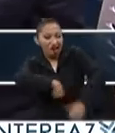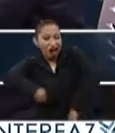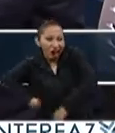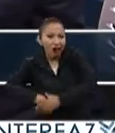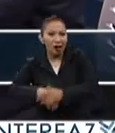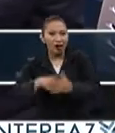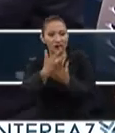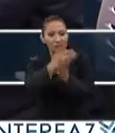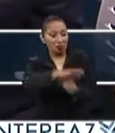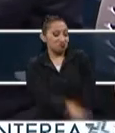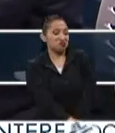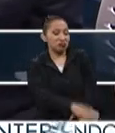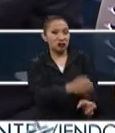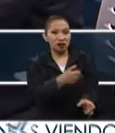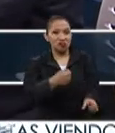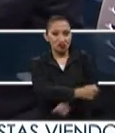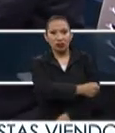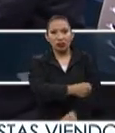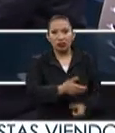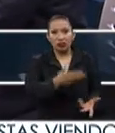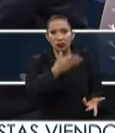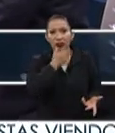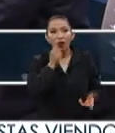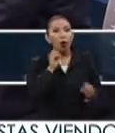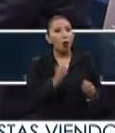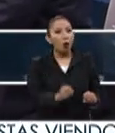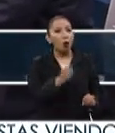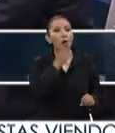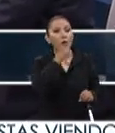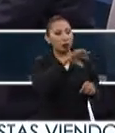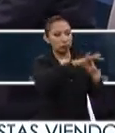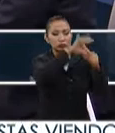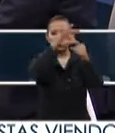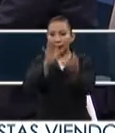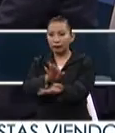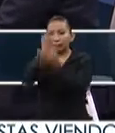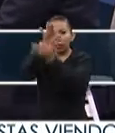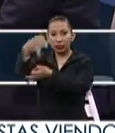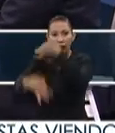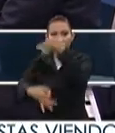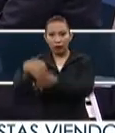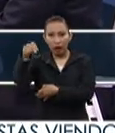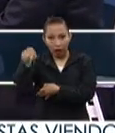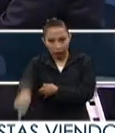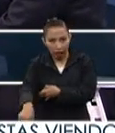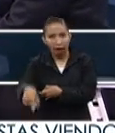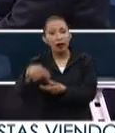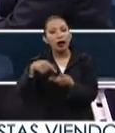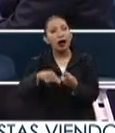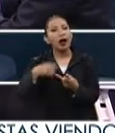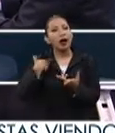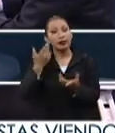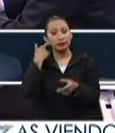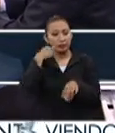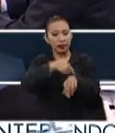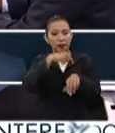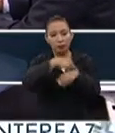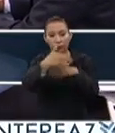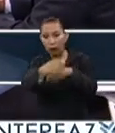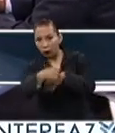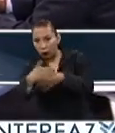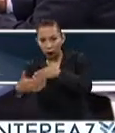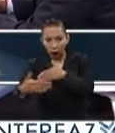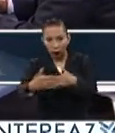un nivel de lastimarlo, que se le debe de poner a disposición de la autoridad correspondiente en un plazo